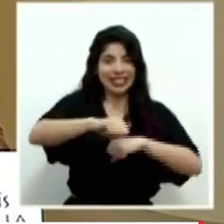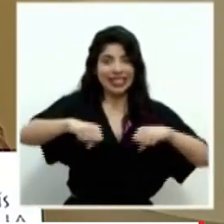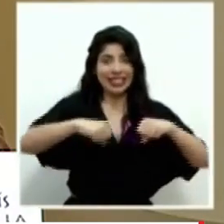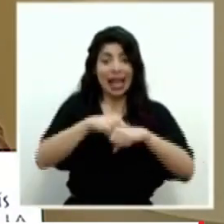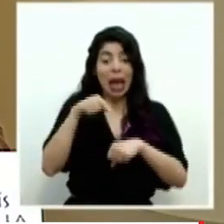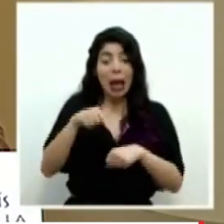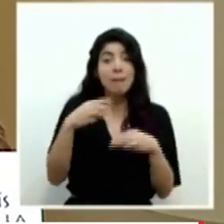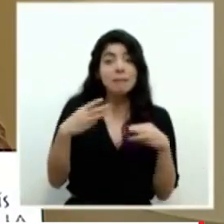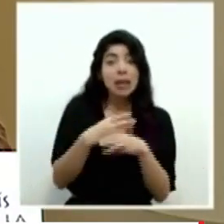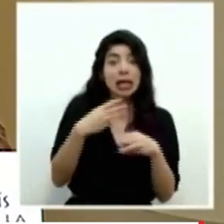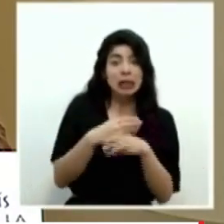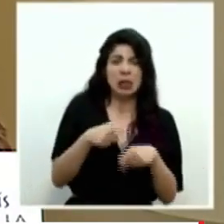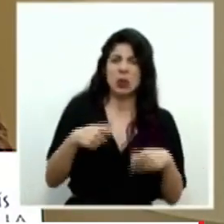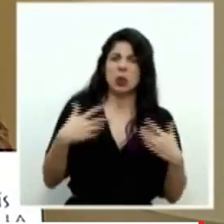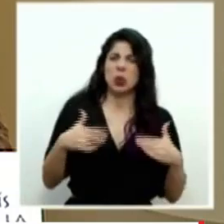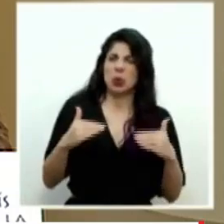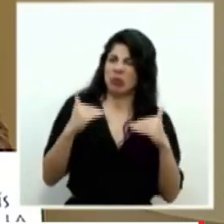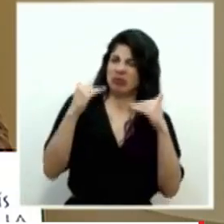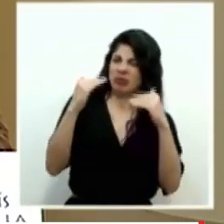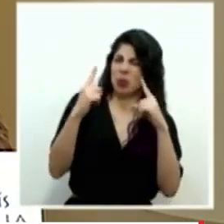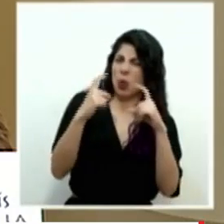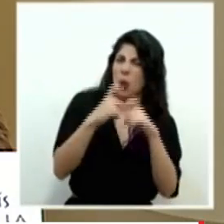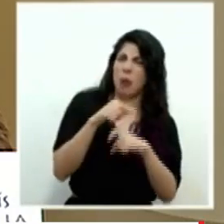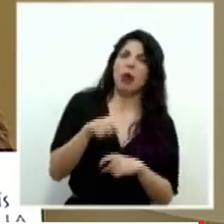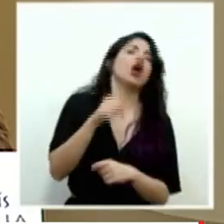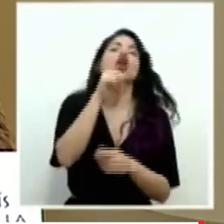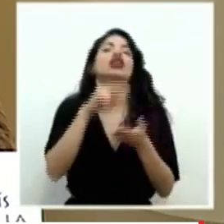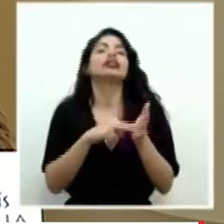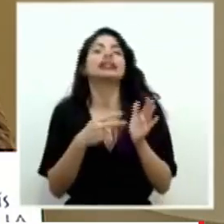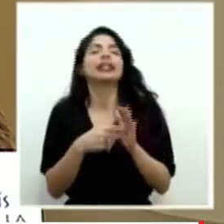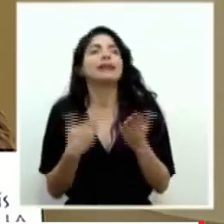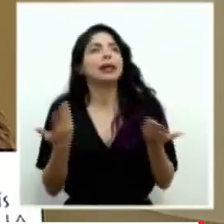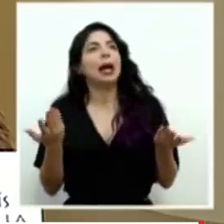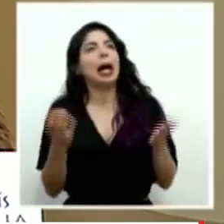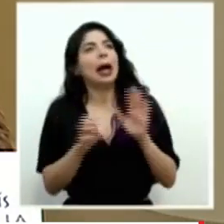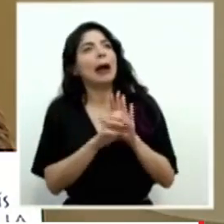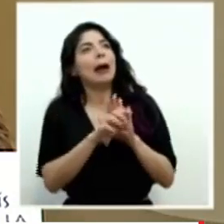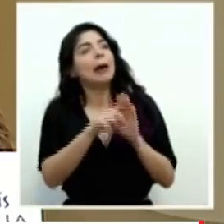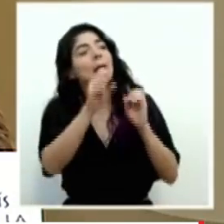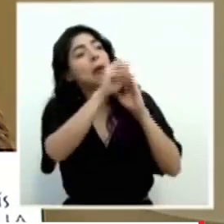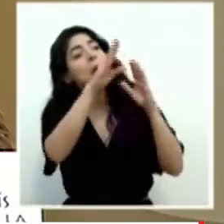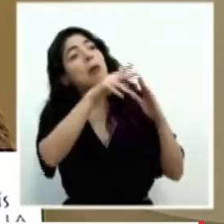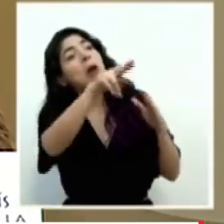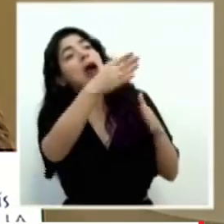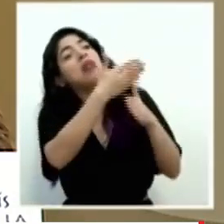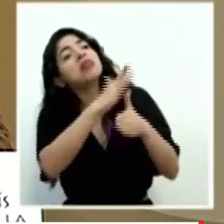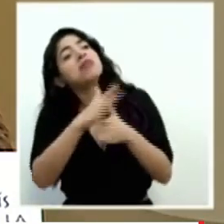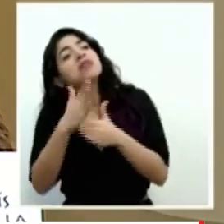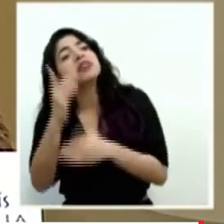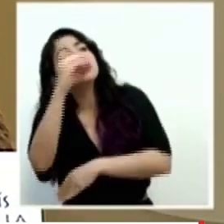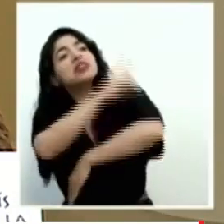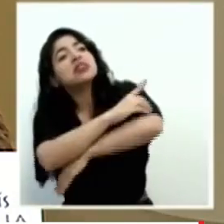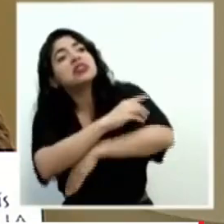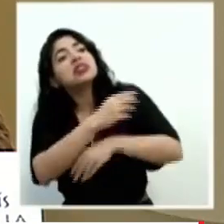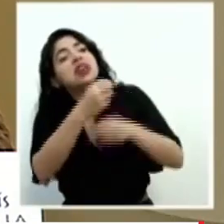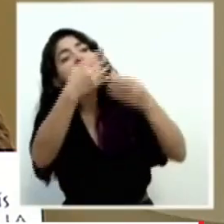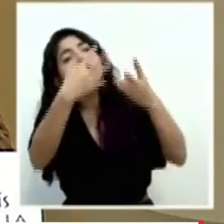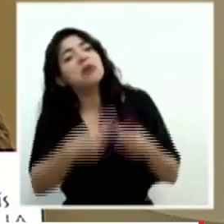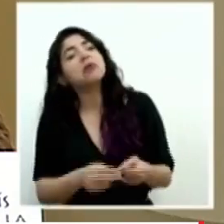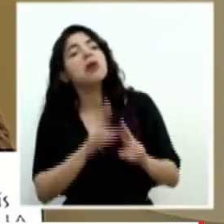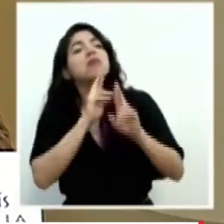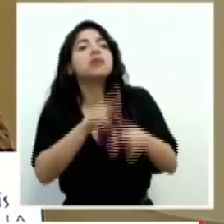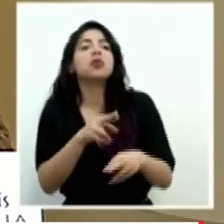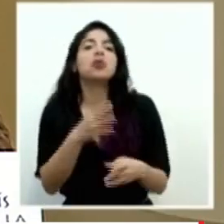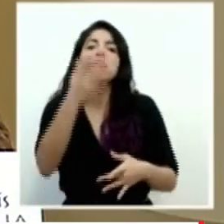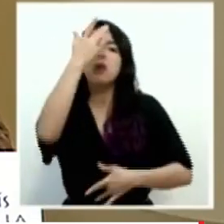son modelos matemáticos bien complejos, es decir, no es cuestión de agarrar la proyección y dividirla entre el número de días que faltan y determinar el